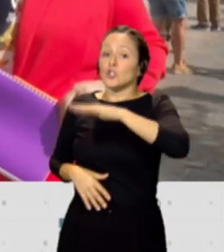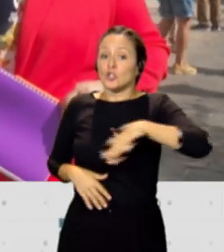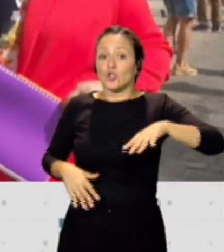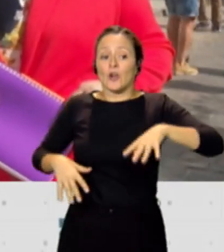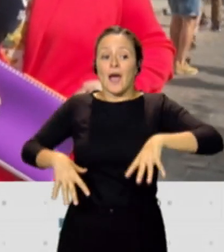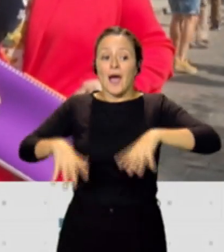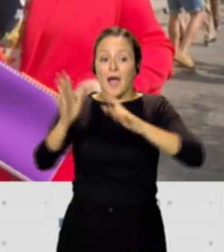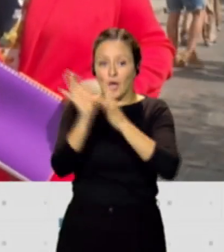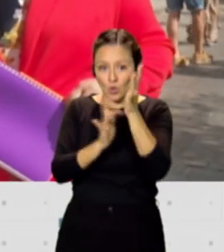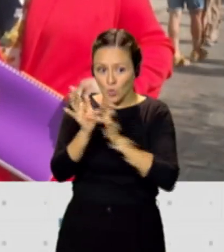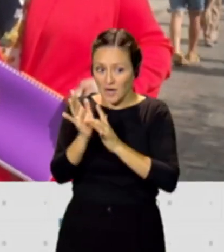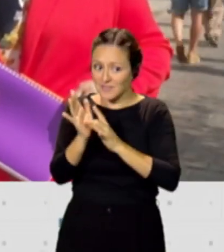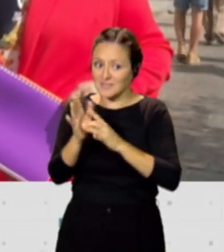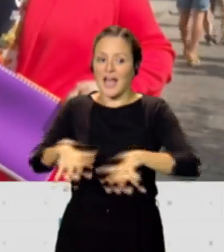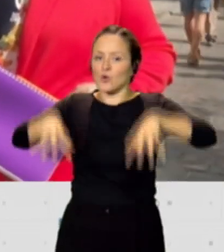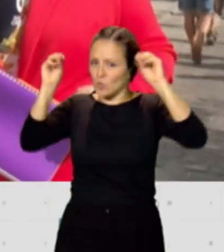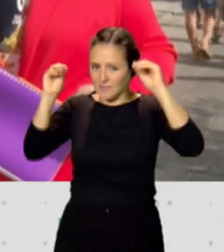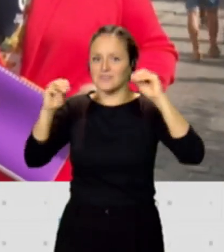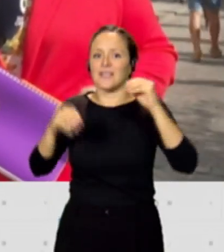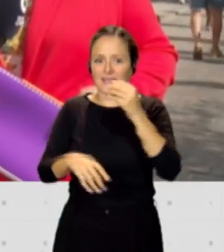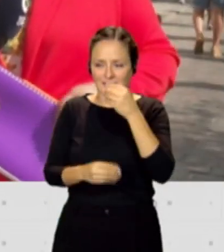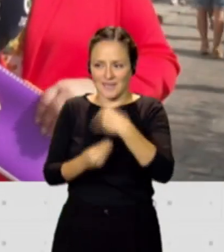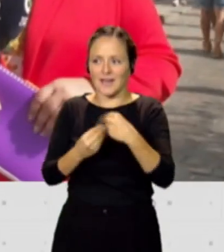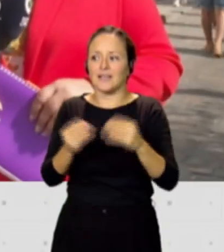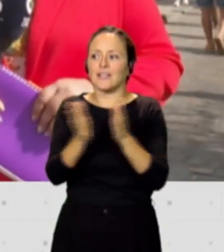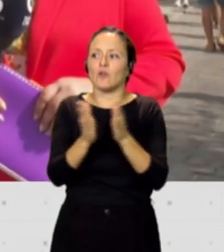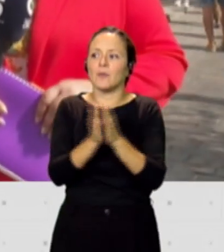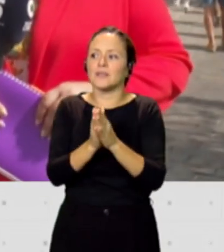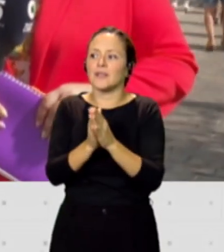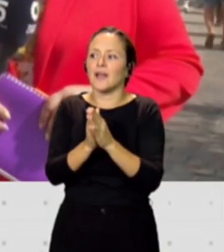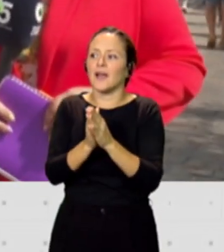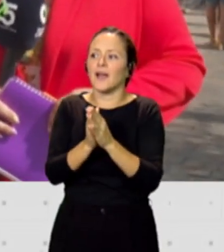Canaria. Así que, Jessica, buenos días. Buenos días.